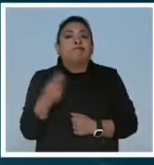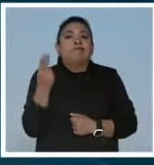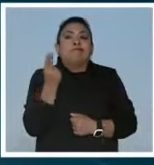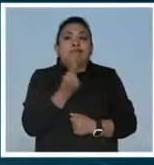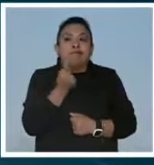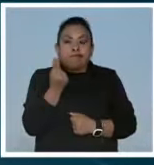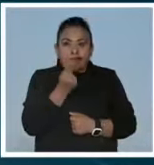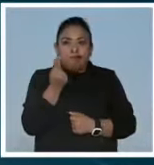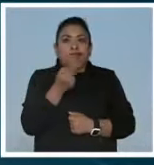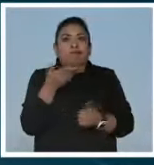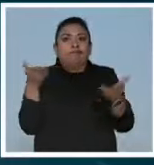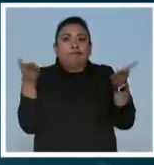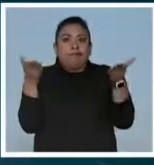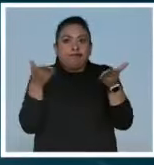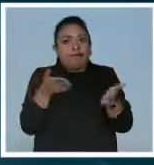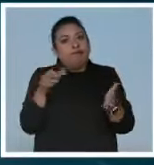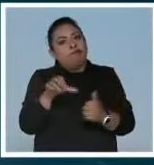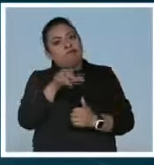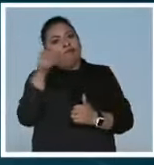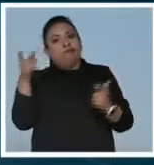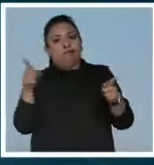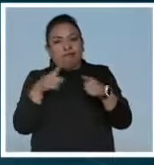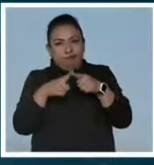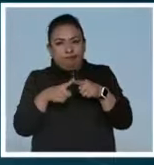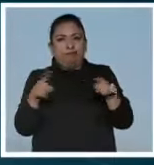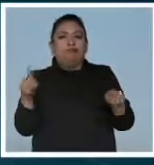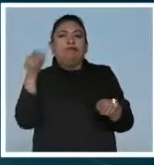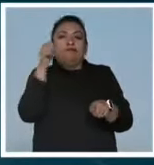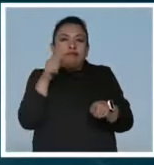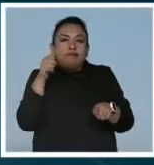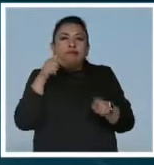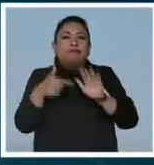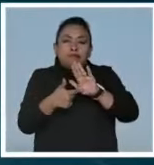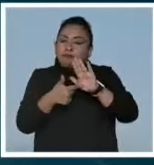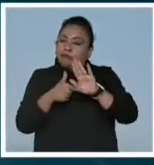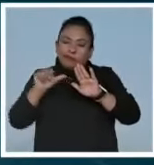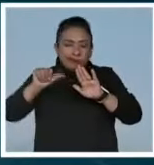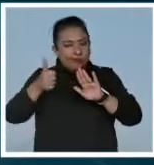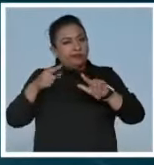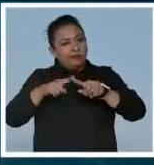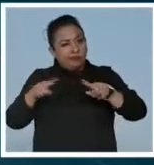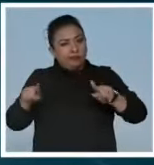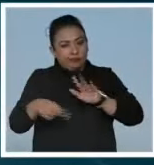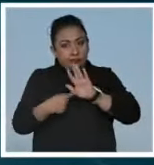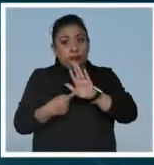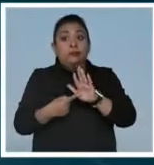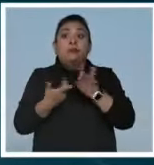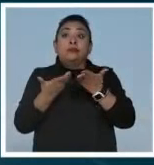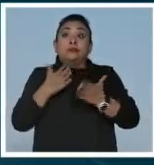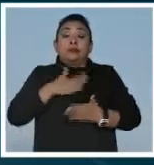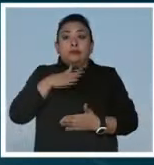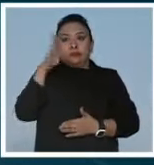Necesitábamos presentar otra música diferente de la que siempre se presenta. Entonces, a mí me pareció